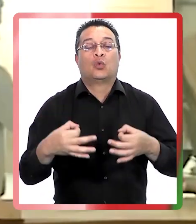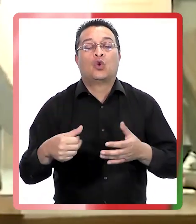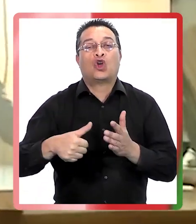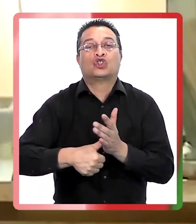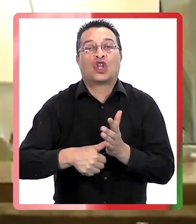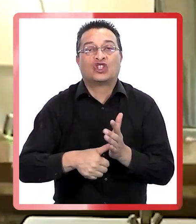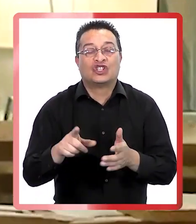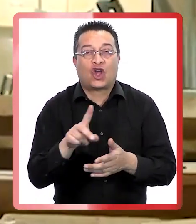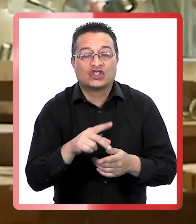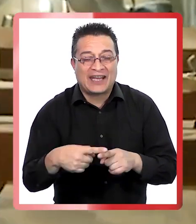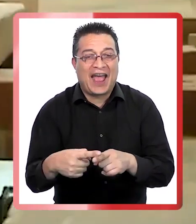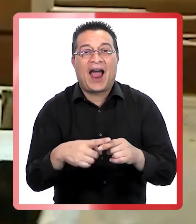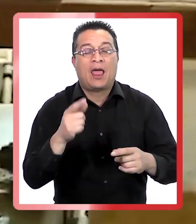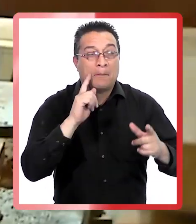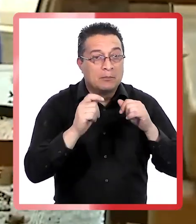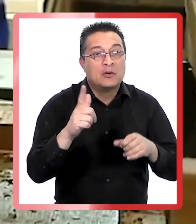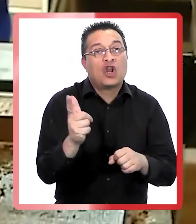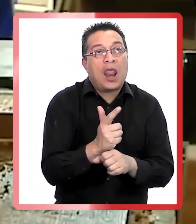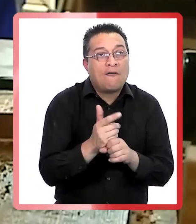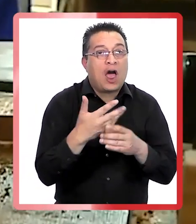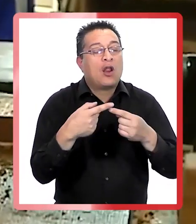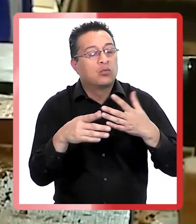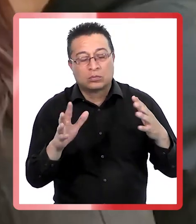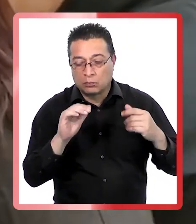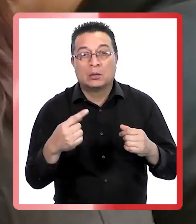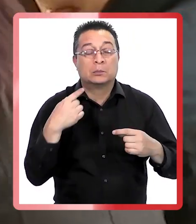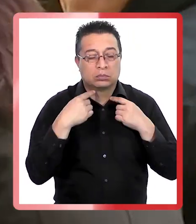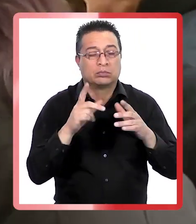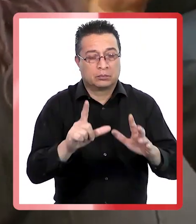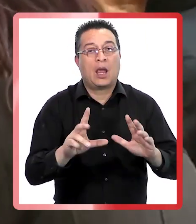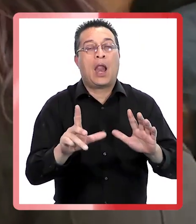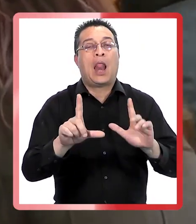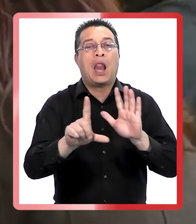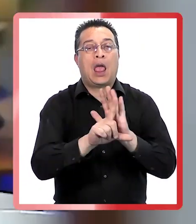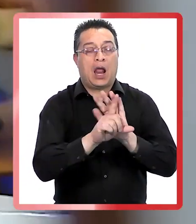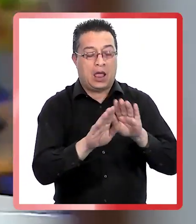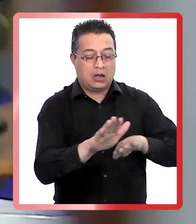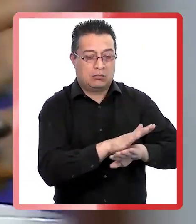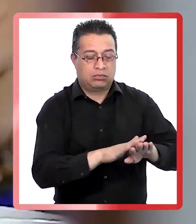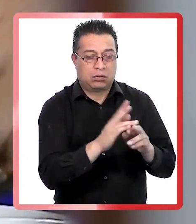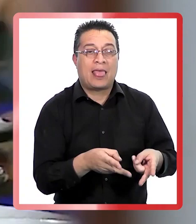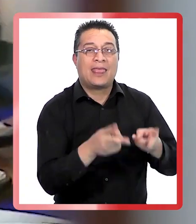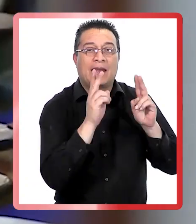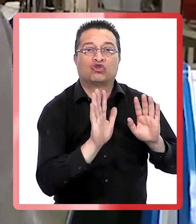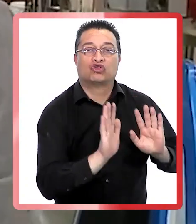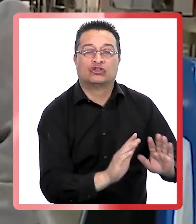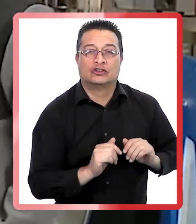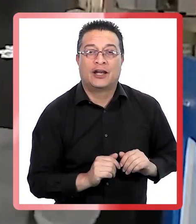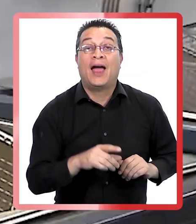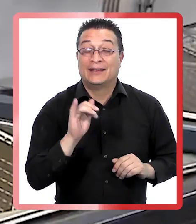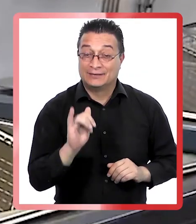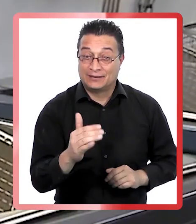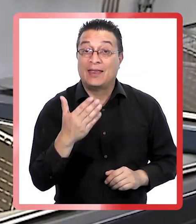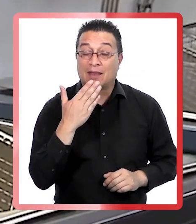seguridad social, derecho a la protección de los riesgos laborales, efectivamente sean un marco legal que proteja y promueva sus derechos.